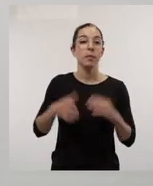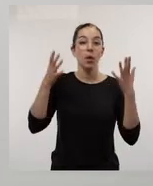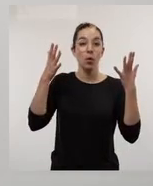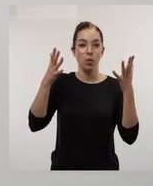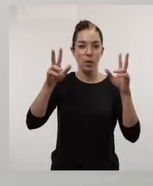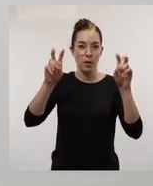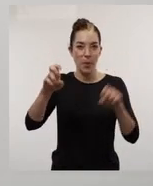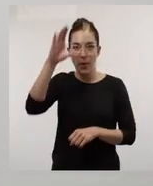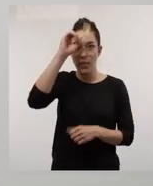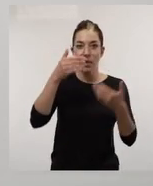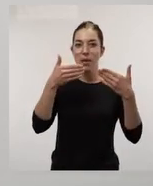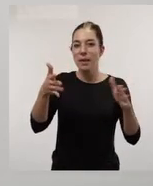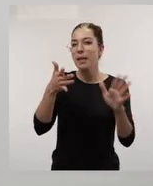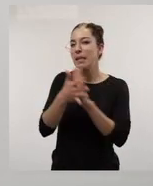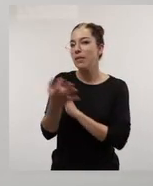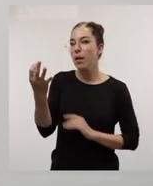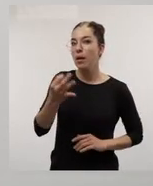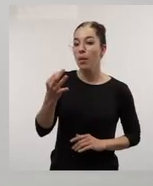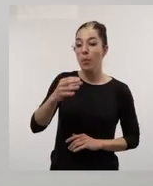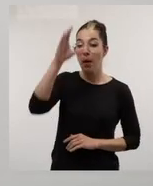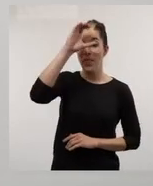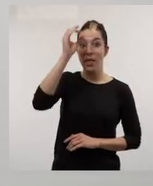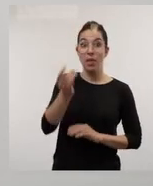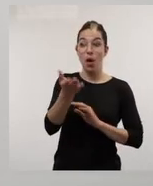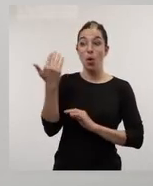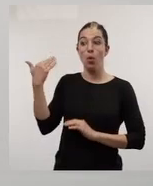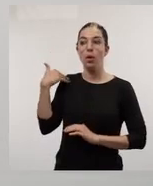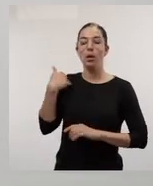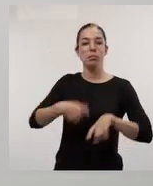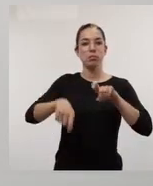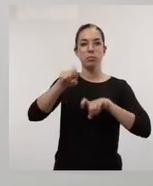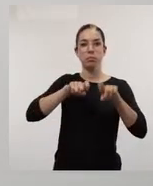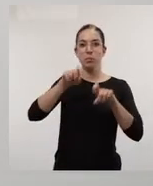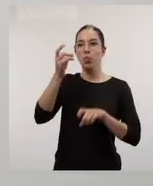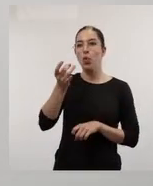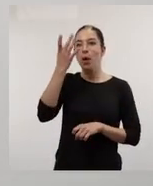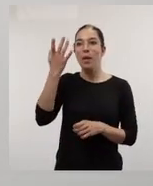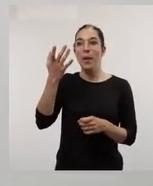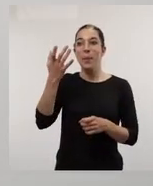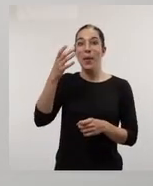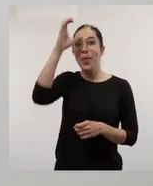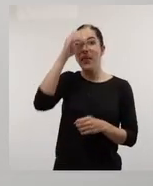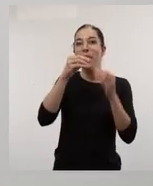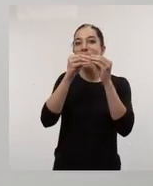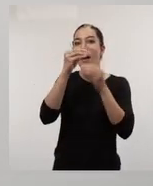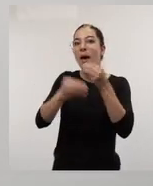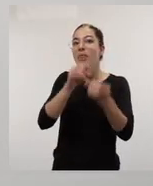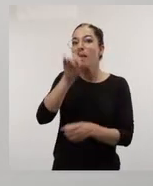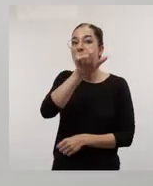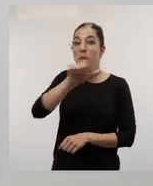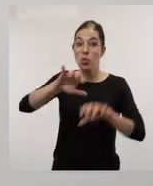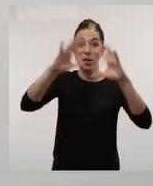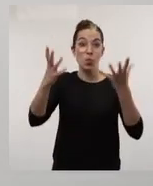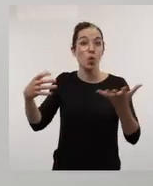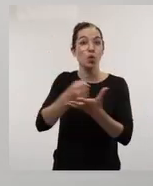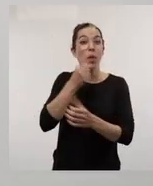Las recomendaciones sobre Ciencia abierta suponen de alguna manera volver al origen de la ciencia, a esta idea de la ciencia la hacemos todos los que